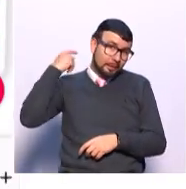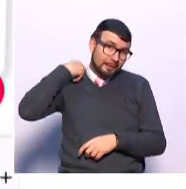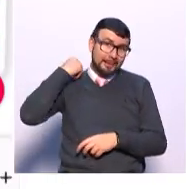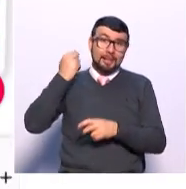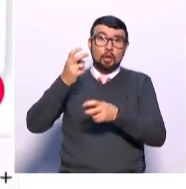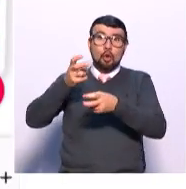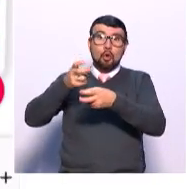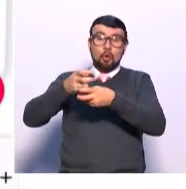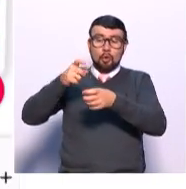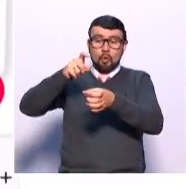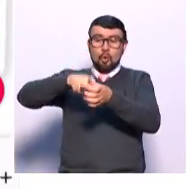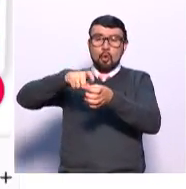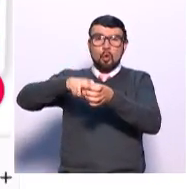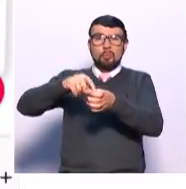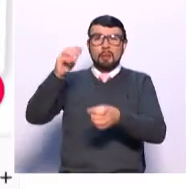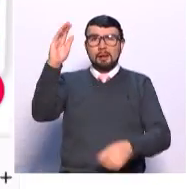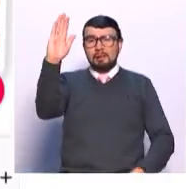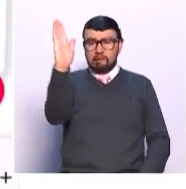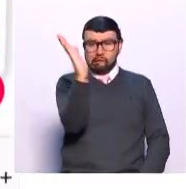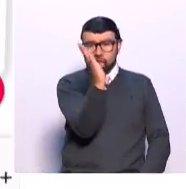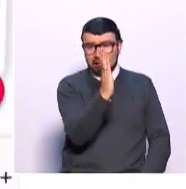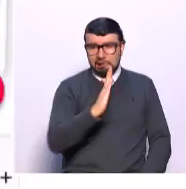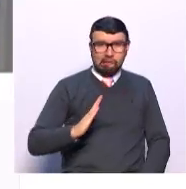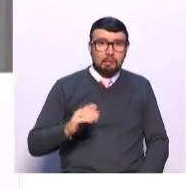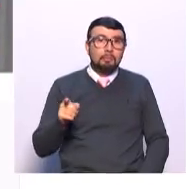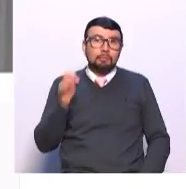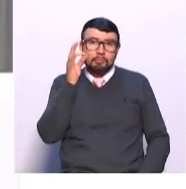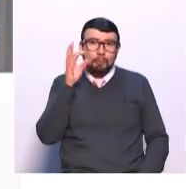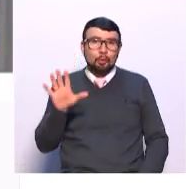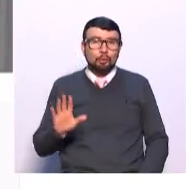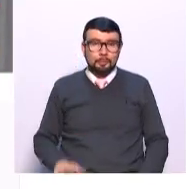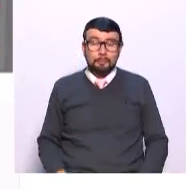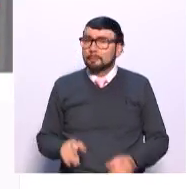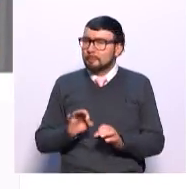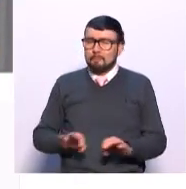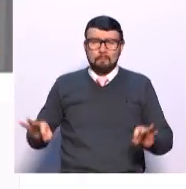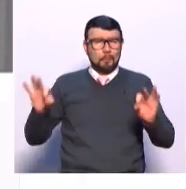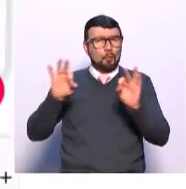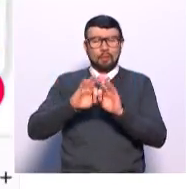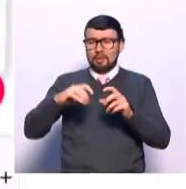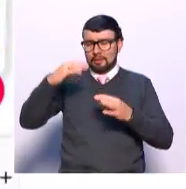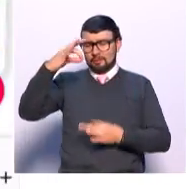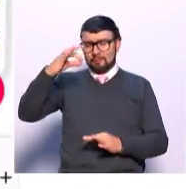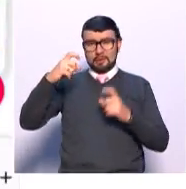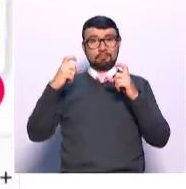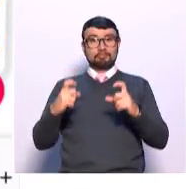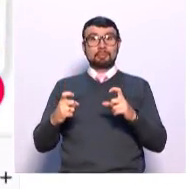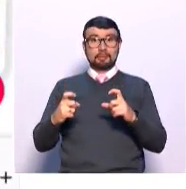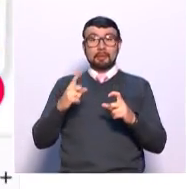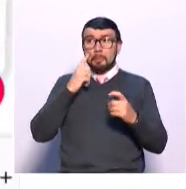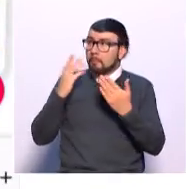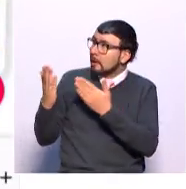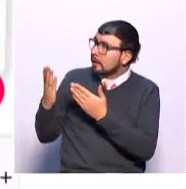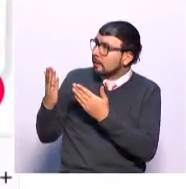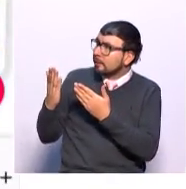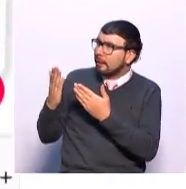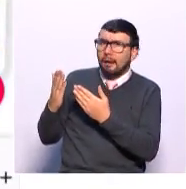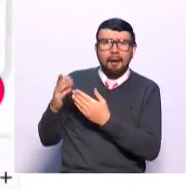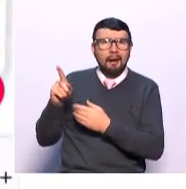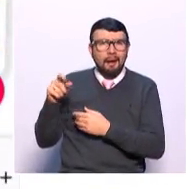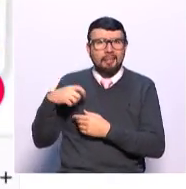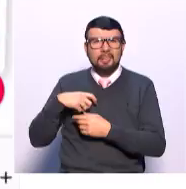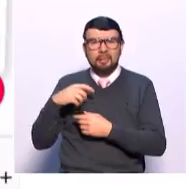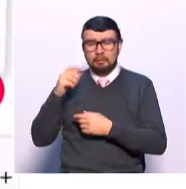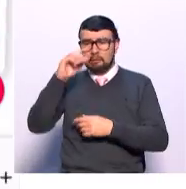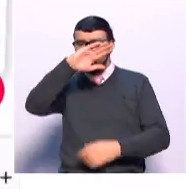vieron ahí miren miren es por eso es importante la radiografía esta es otra mire que hay varias varios movimientos